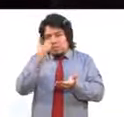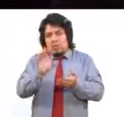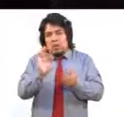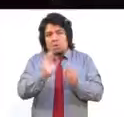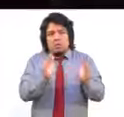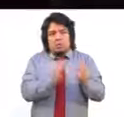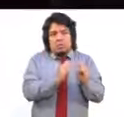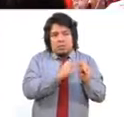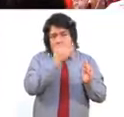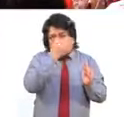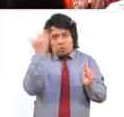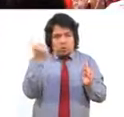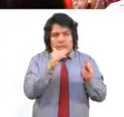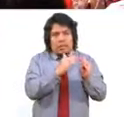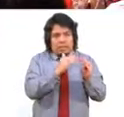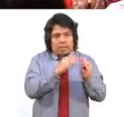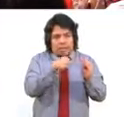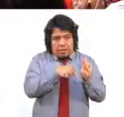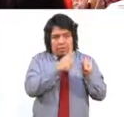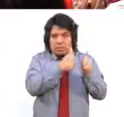pueden contestar, por favor.